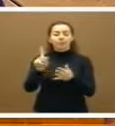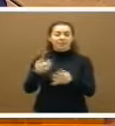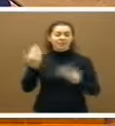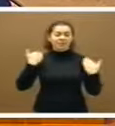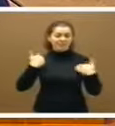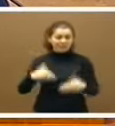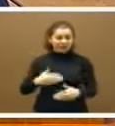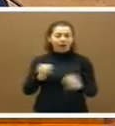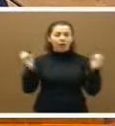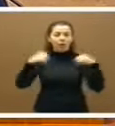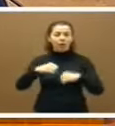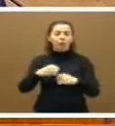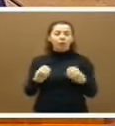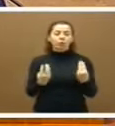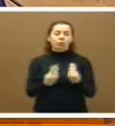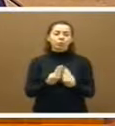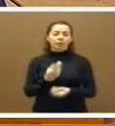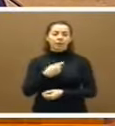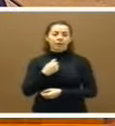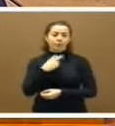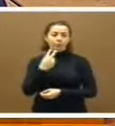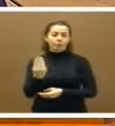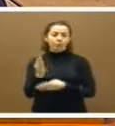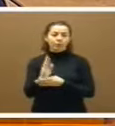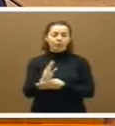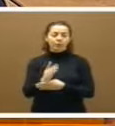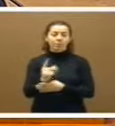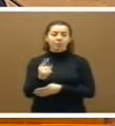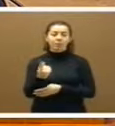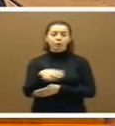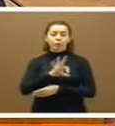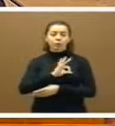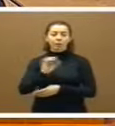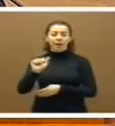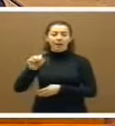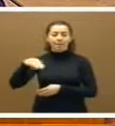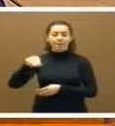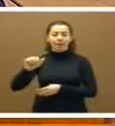Portavoces. En primer lugar, el señor Amado dispone de un minuto.